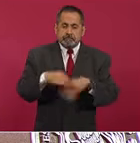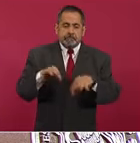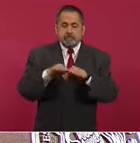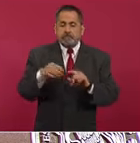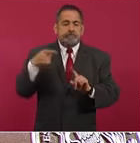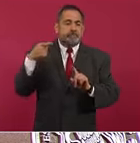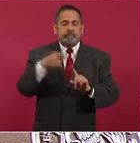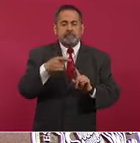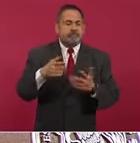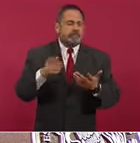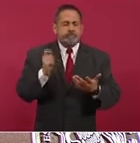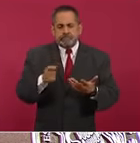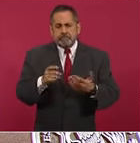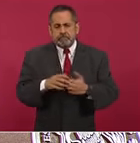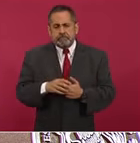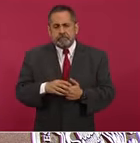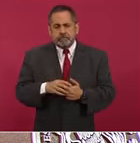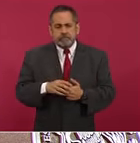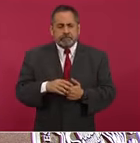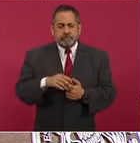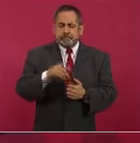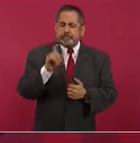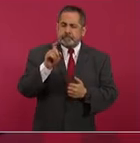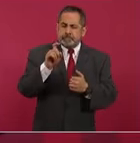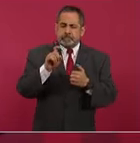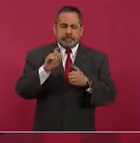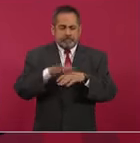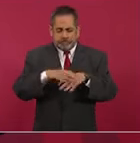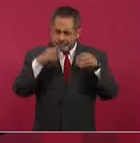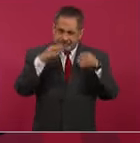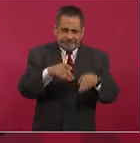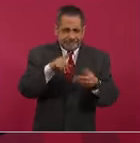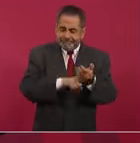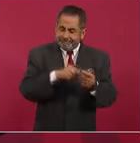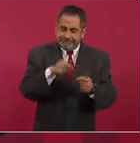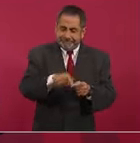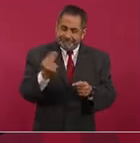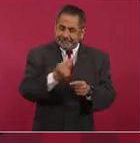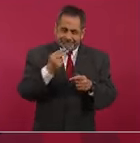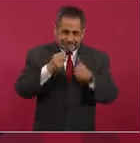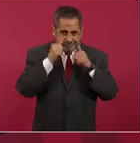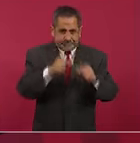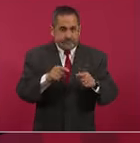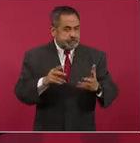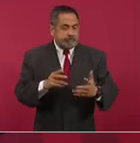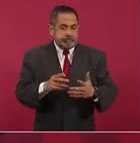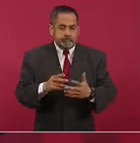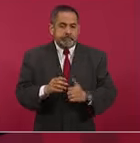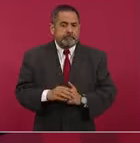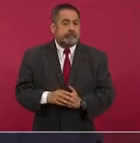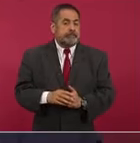sobre la necesidad, sobre el uso, sobre el abasto del agua, que antes